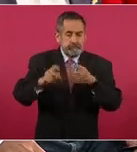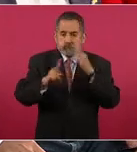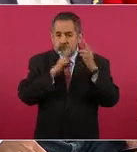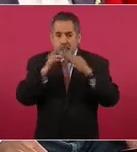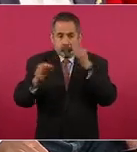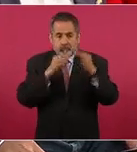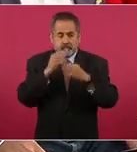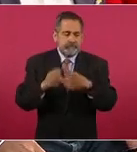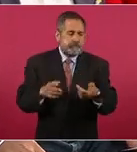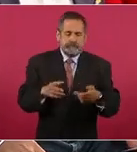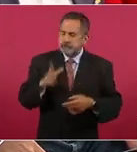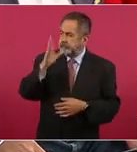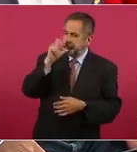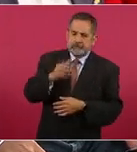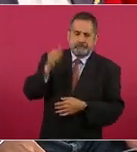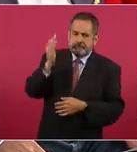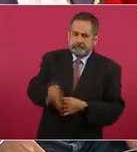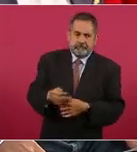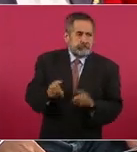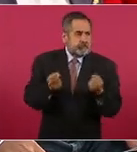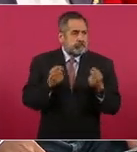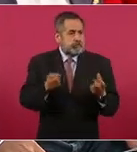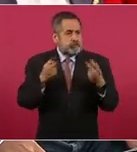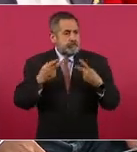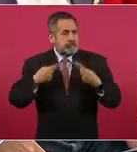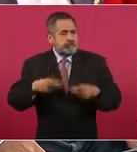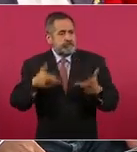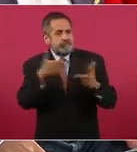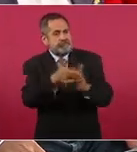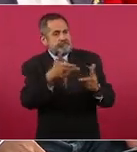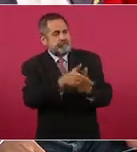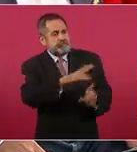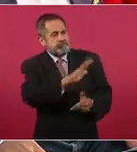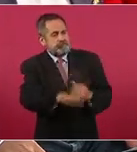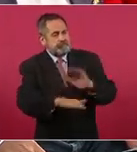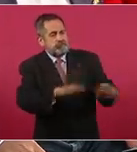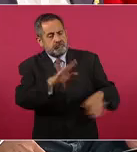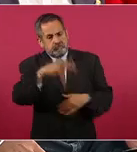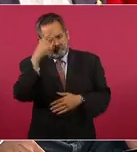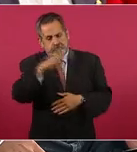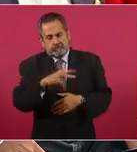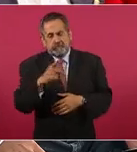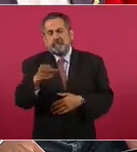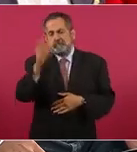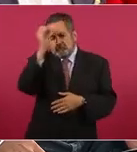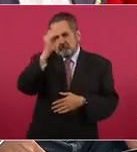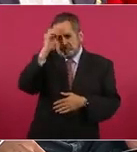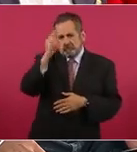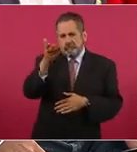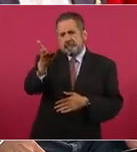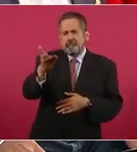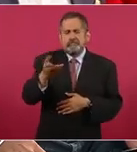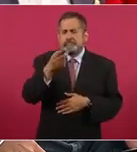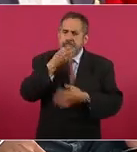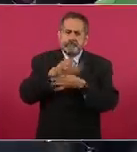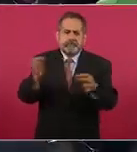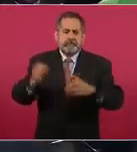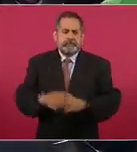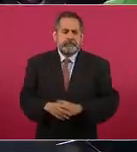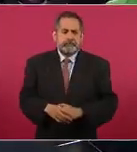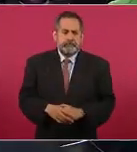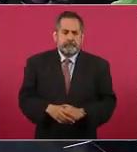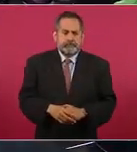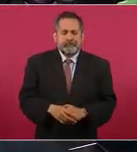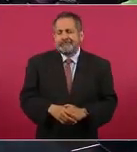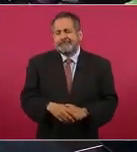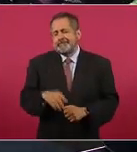como inadmisible el número de periodistas asesinados en México. ¿Cuál sería su opinión sobre este tema, sobre esta declaración? Pues es más de